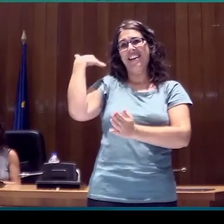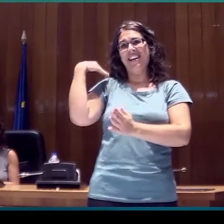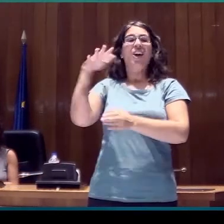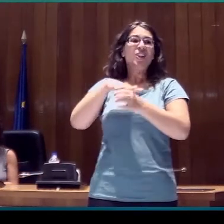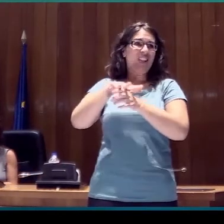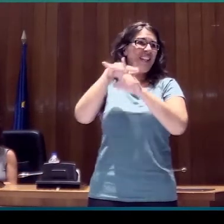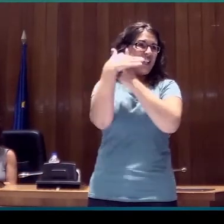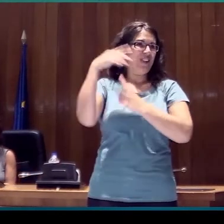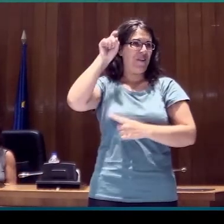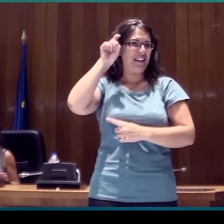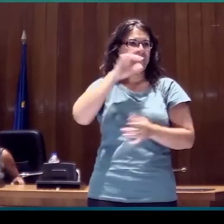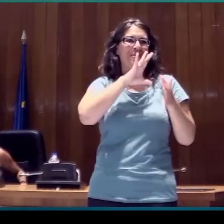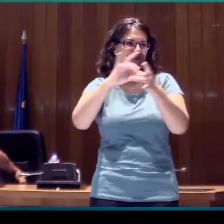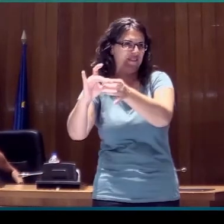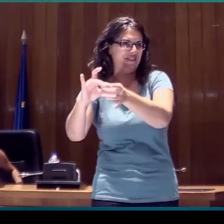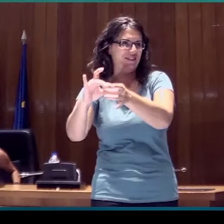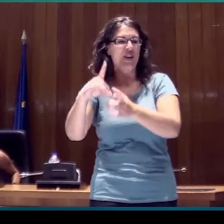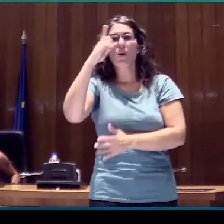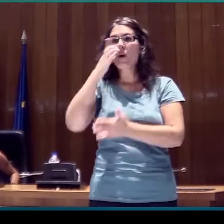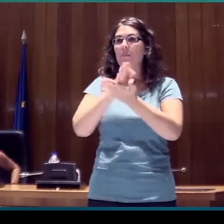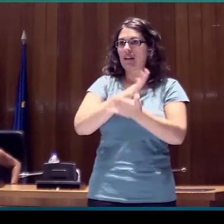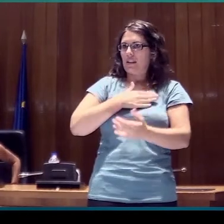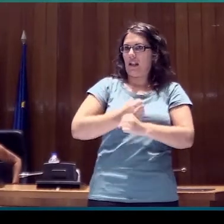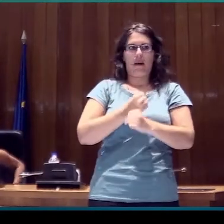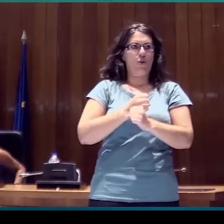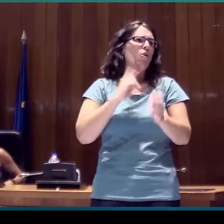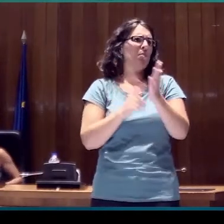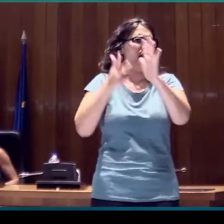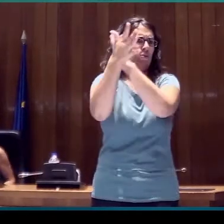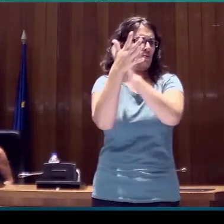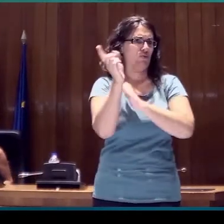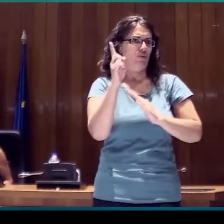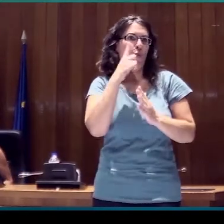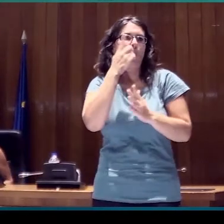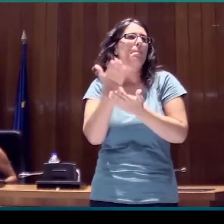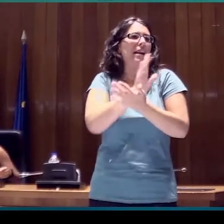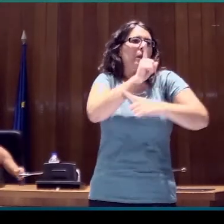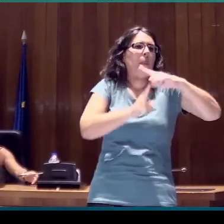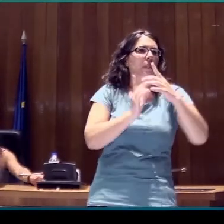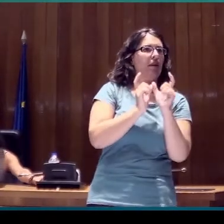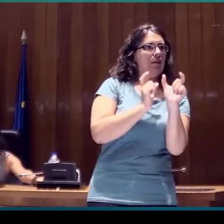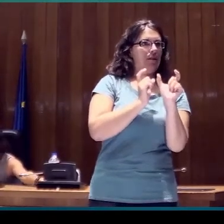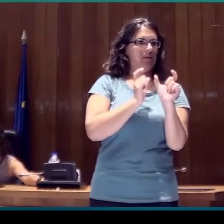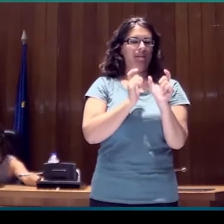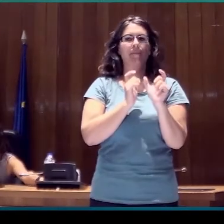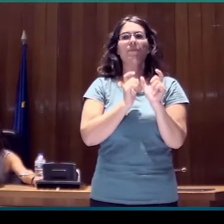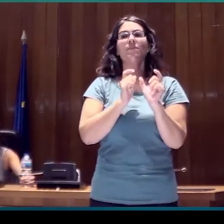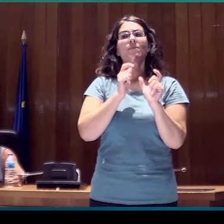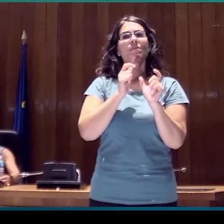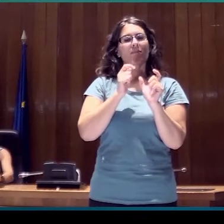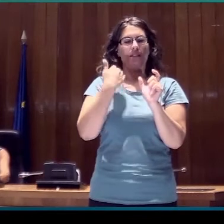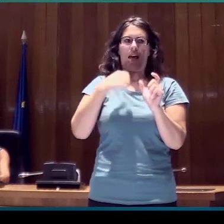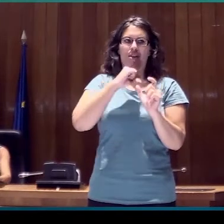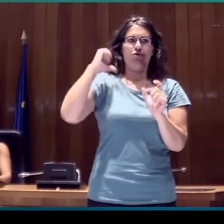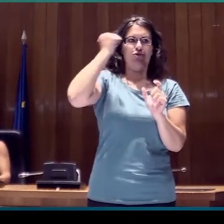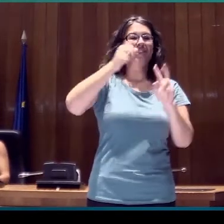parte del trabajo que hacemos, como digo, que venimos realizando ya desde hace algunos años en relación a la evaluación de la